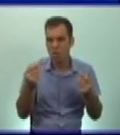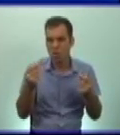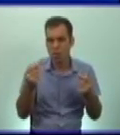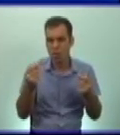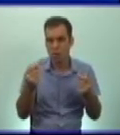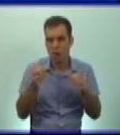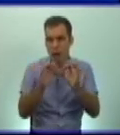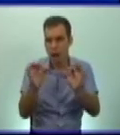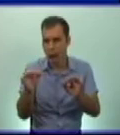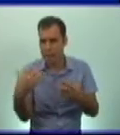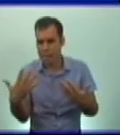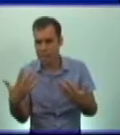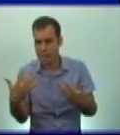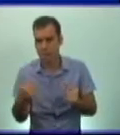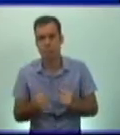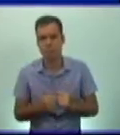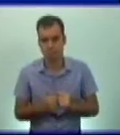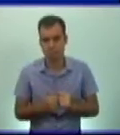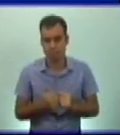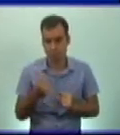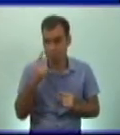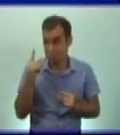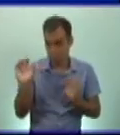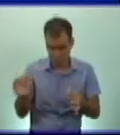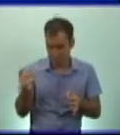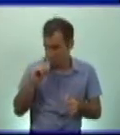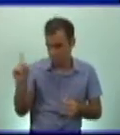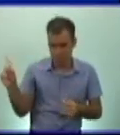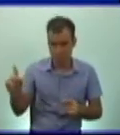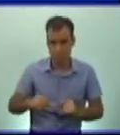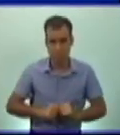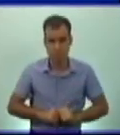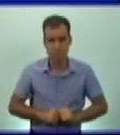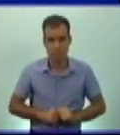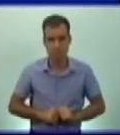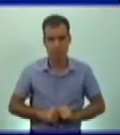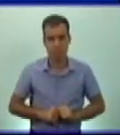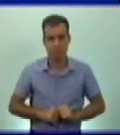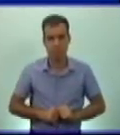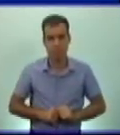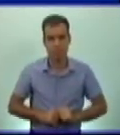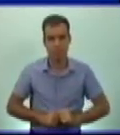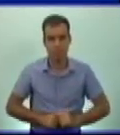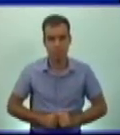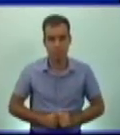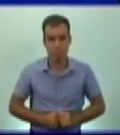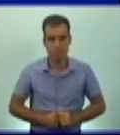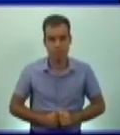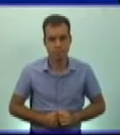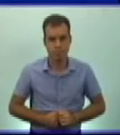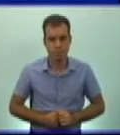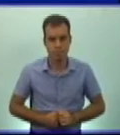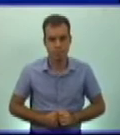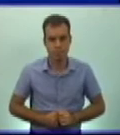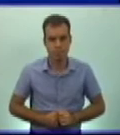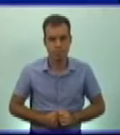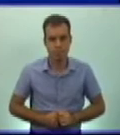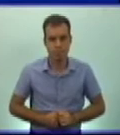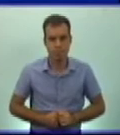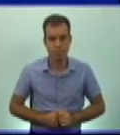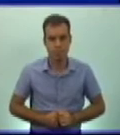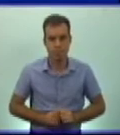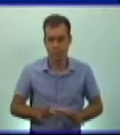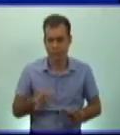veamos acá, observen la misma ecuación, la que estamos analizando de obtención del óxido de magnesio, que es un óxido metálico. Ya les